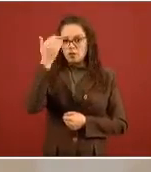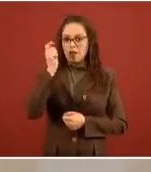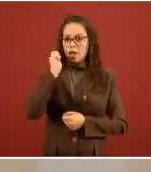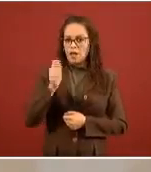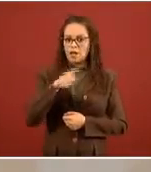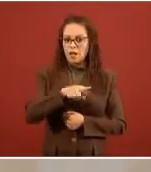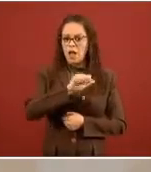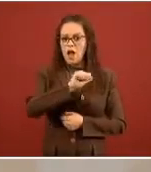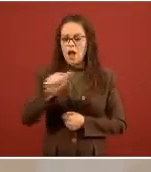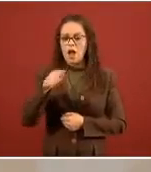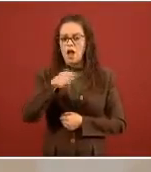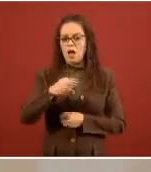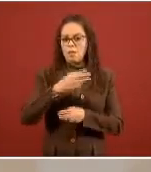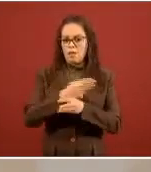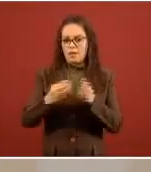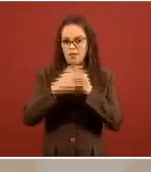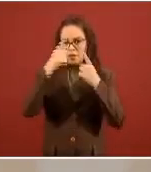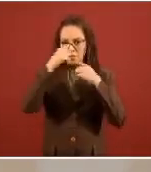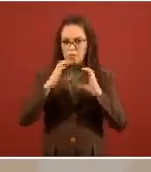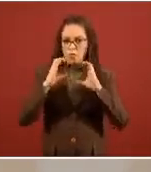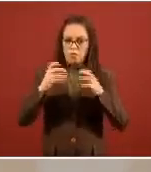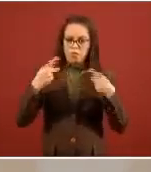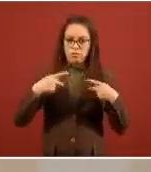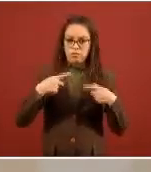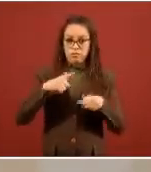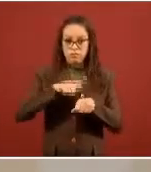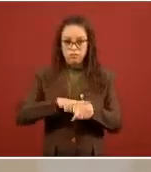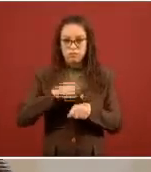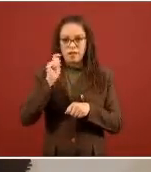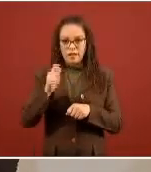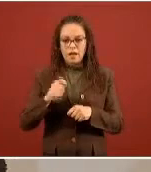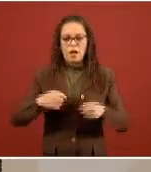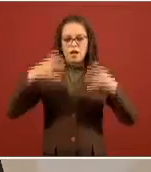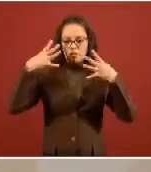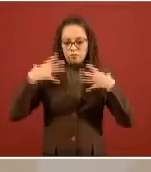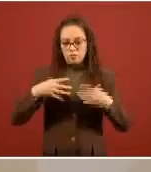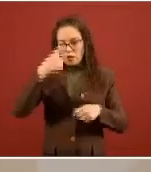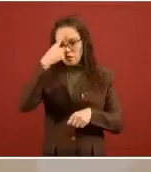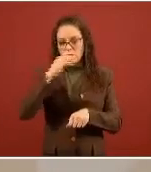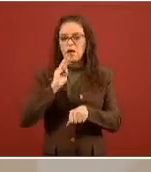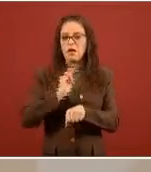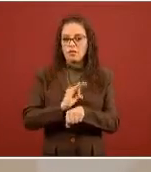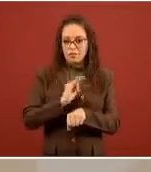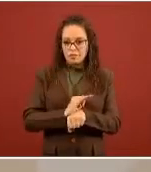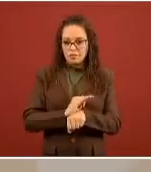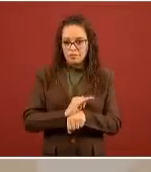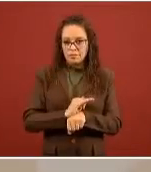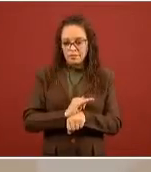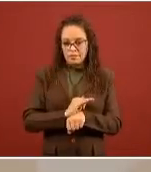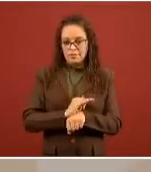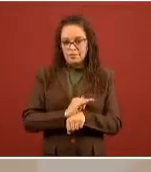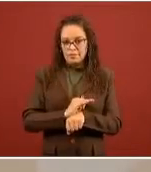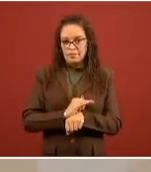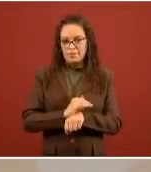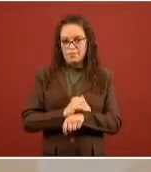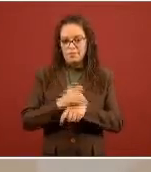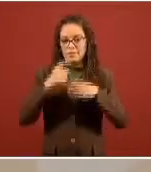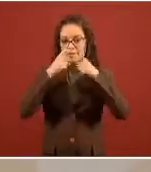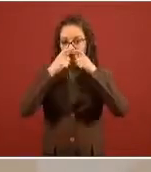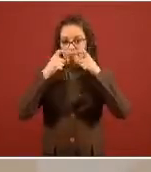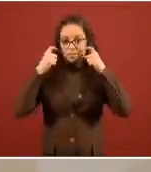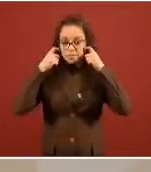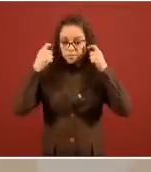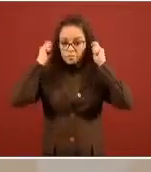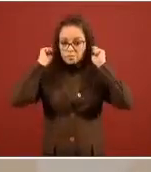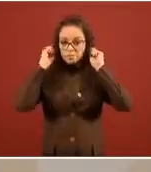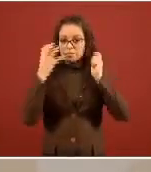equipos de protección personal, son precisamente los aditamentos de protección. La mascarilla, particularmente la